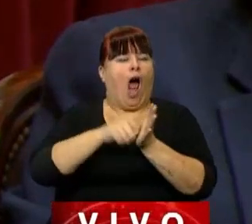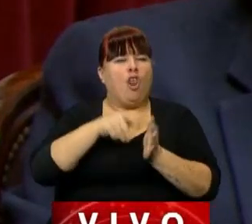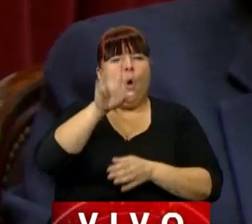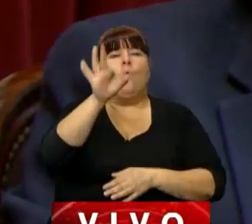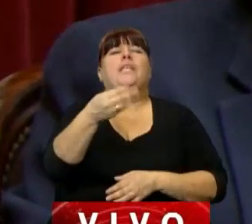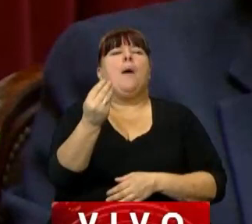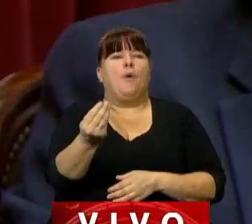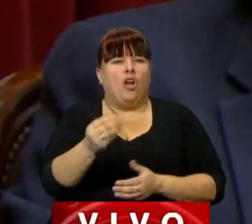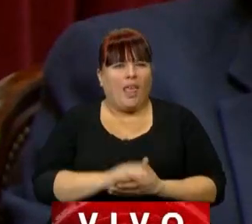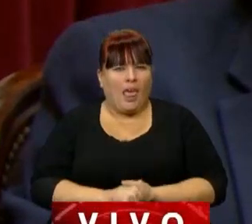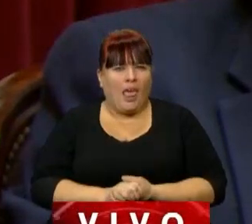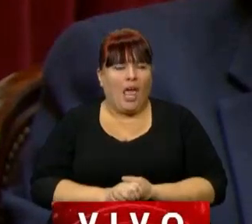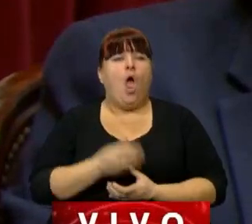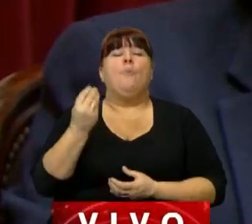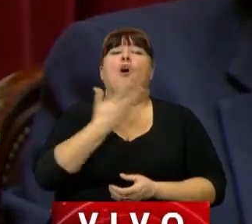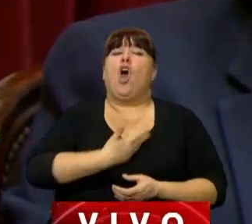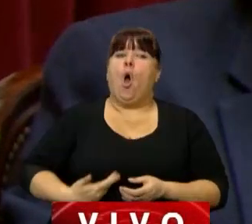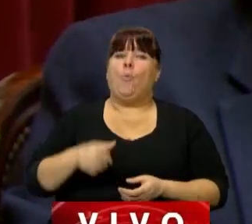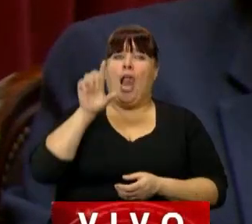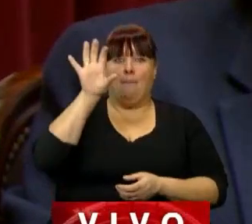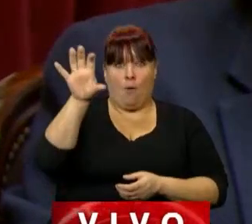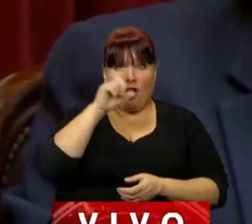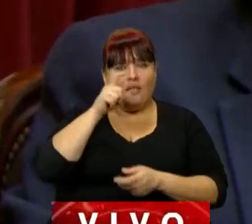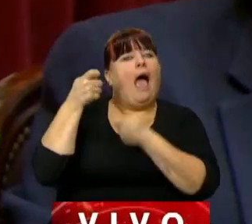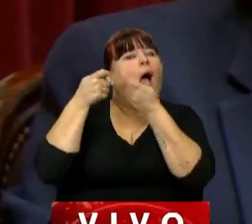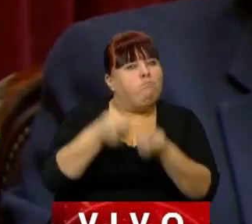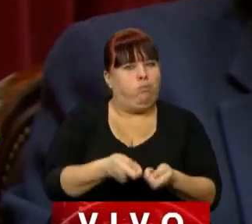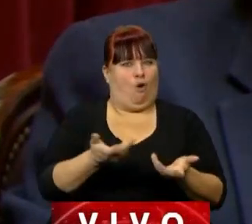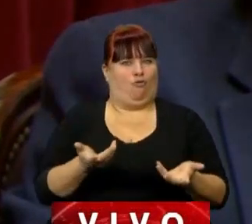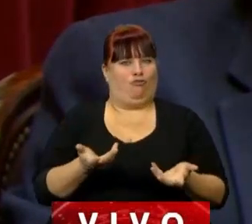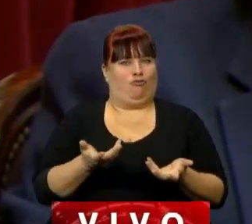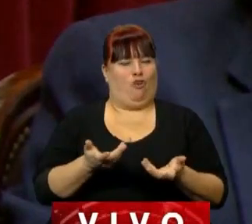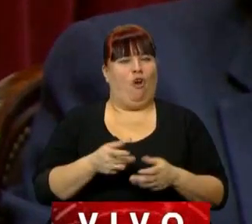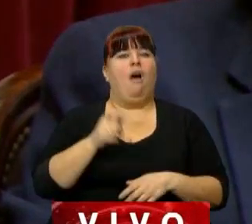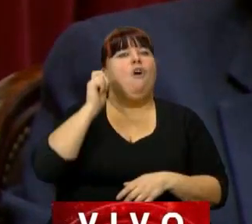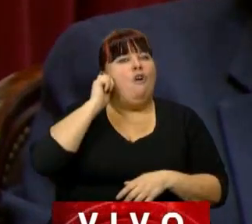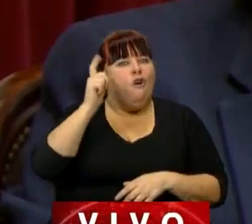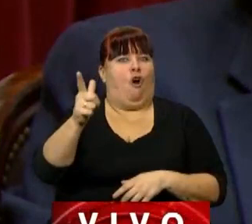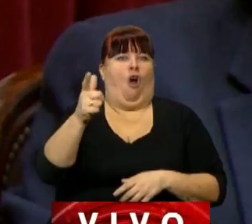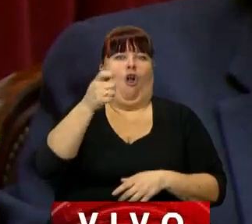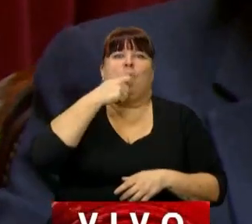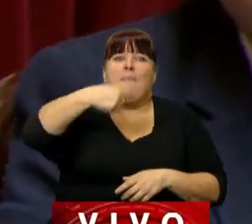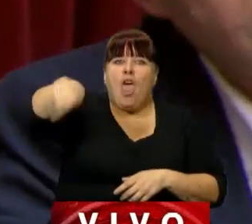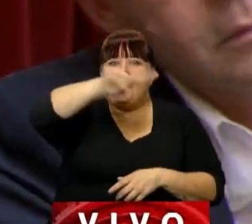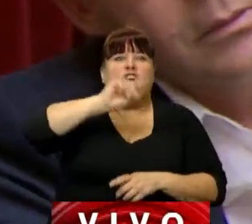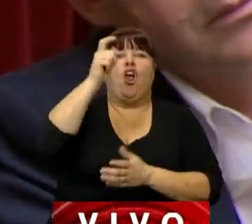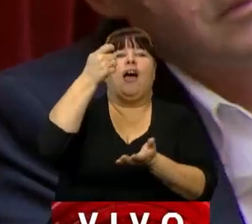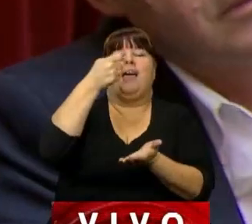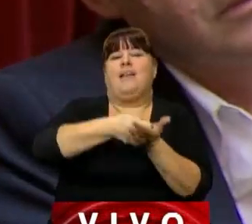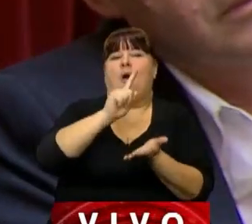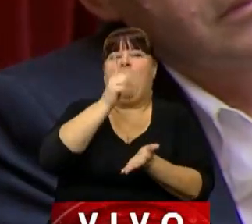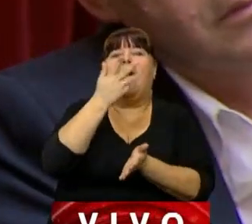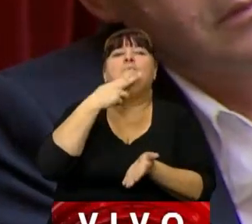cree por qué? Porque el gobierno de la provincia acompaña, logra que muchos de ellos no paguen